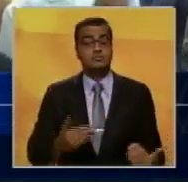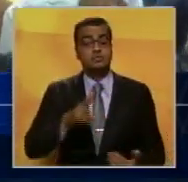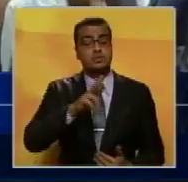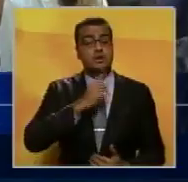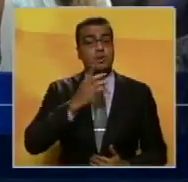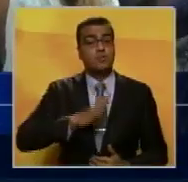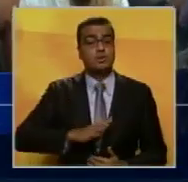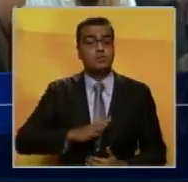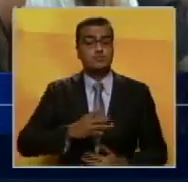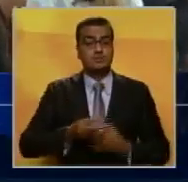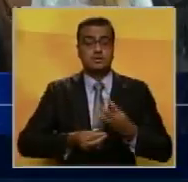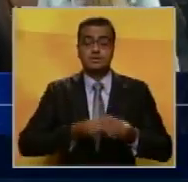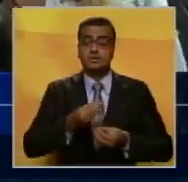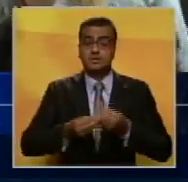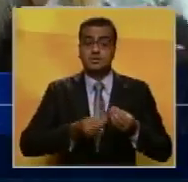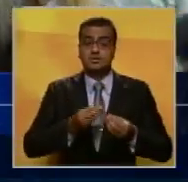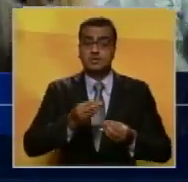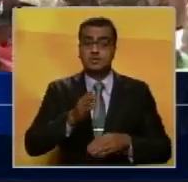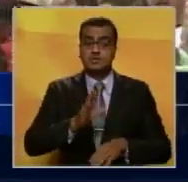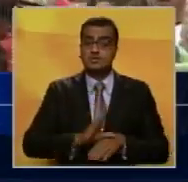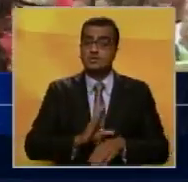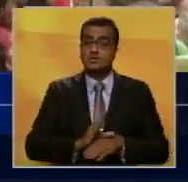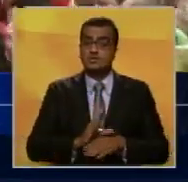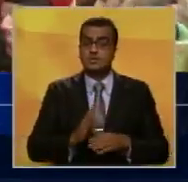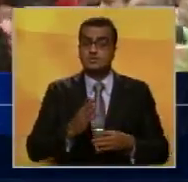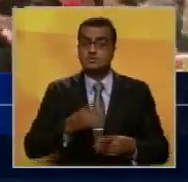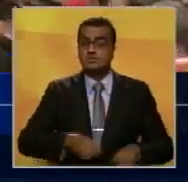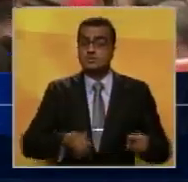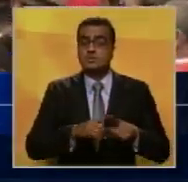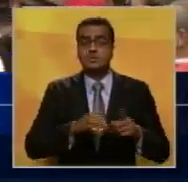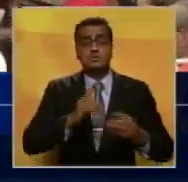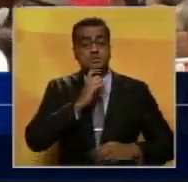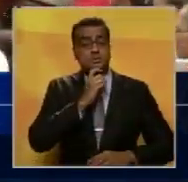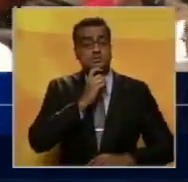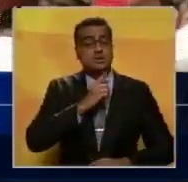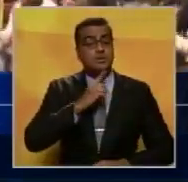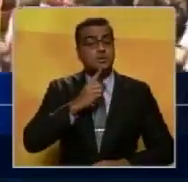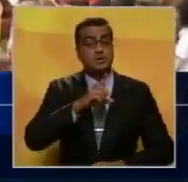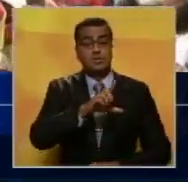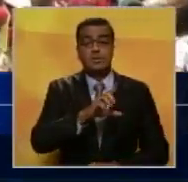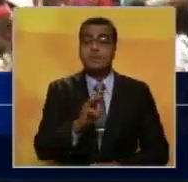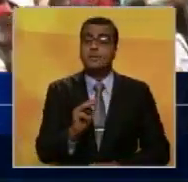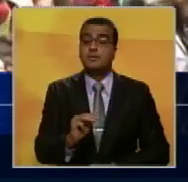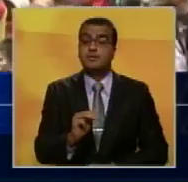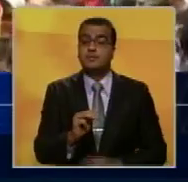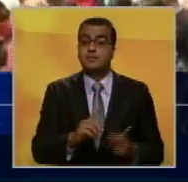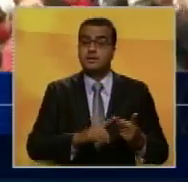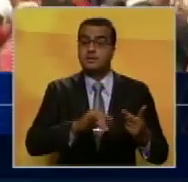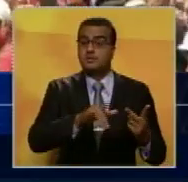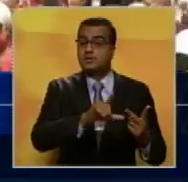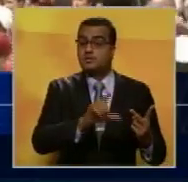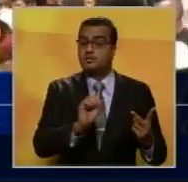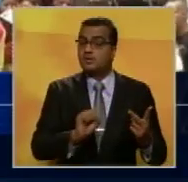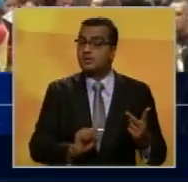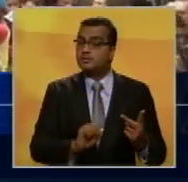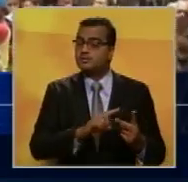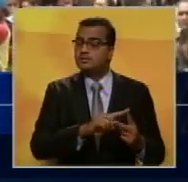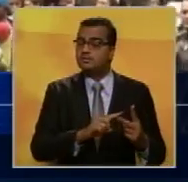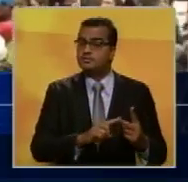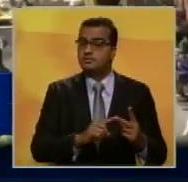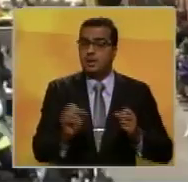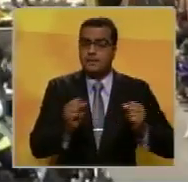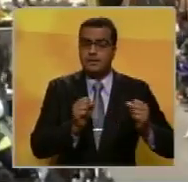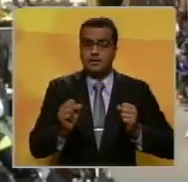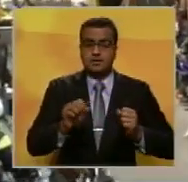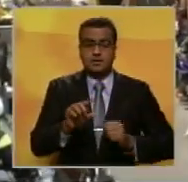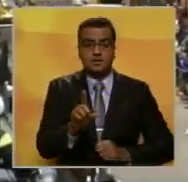los fallecidos que se han registrado en la ciudad. A estas lamentables cifras se suma la muerte de Luis Márquez y Jesús Leonardo Zulbarán. Desde el estado